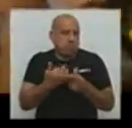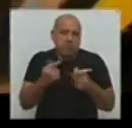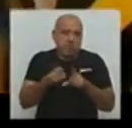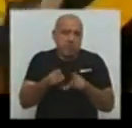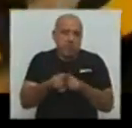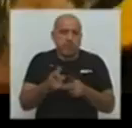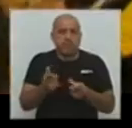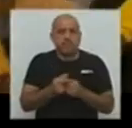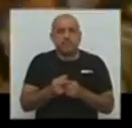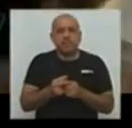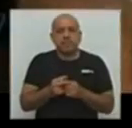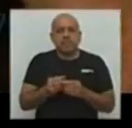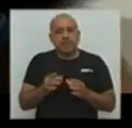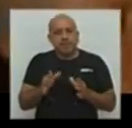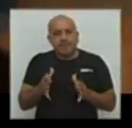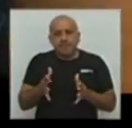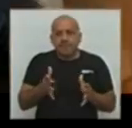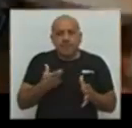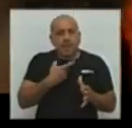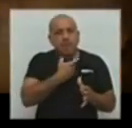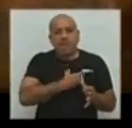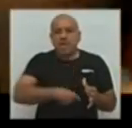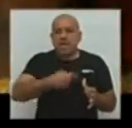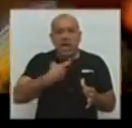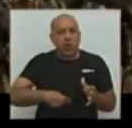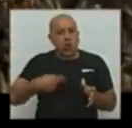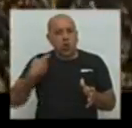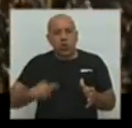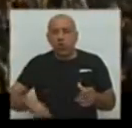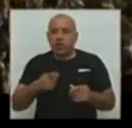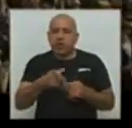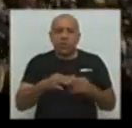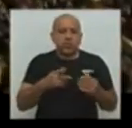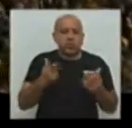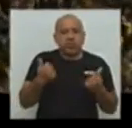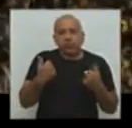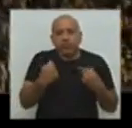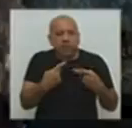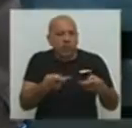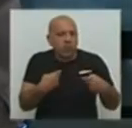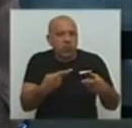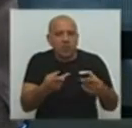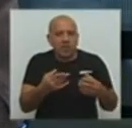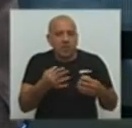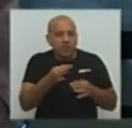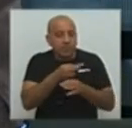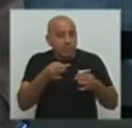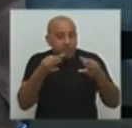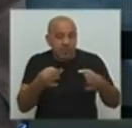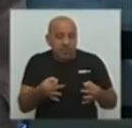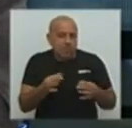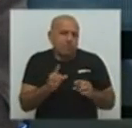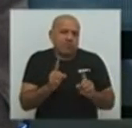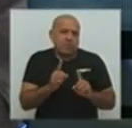los últimos tiempos pero es un equipo que ha jugado el campeonato sin fluidez futbolística es decir le ha costado